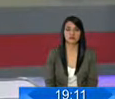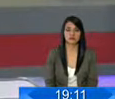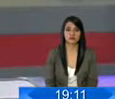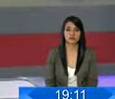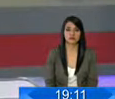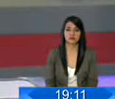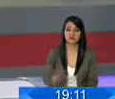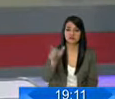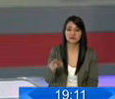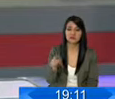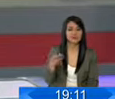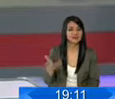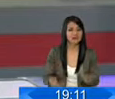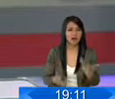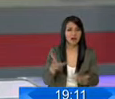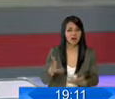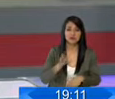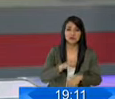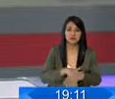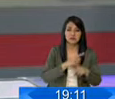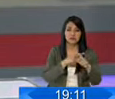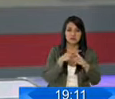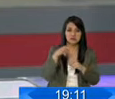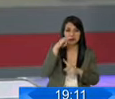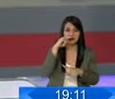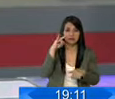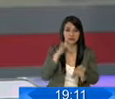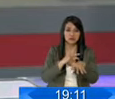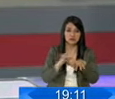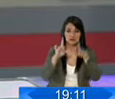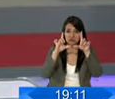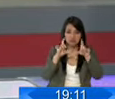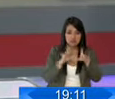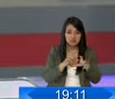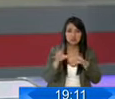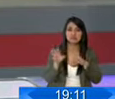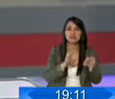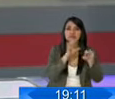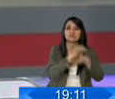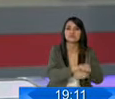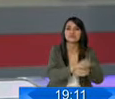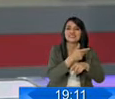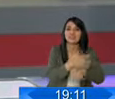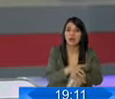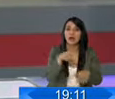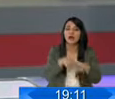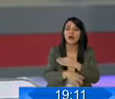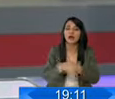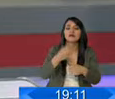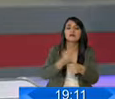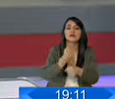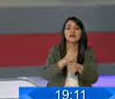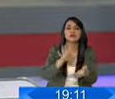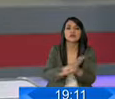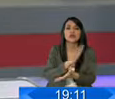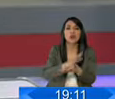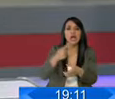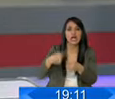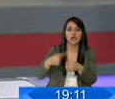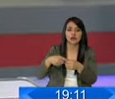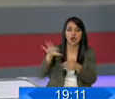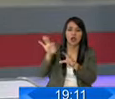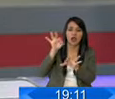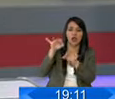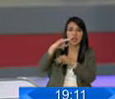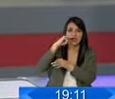Sospechoso de estar implicado en el delito de pornografía infantil, fue capturada por la policía. Laboraba en una institución educativa de Quito y reclutaba a las